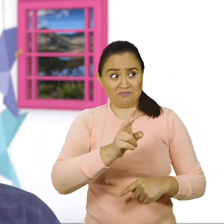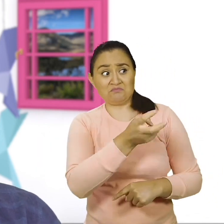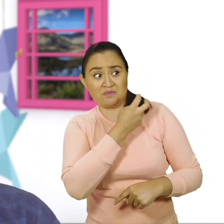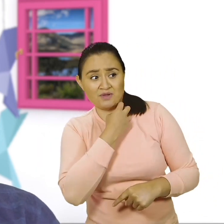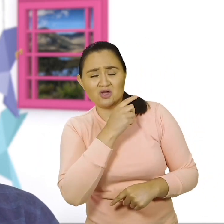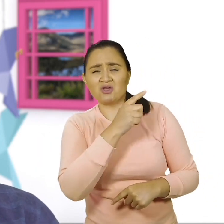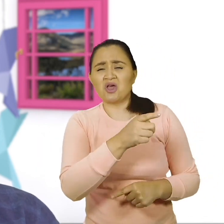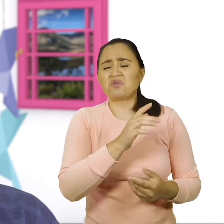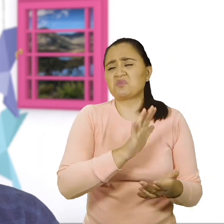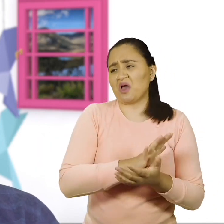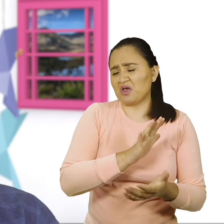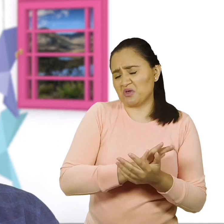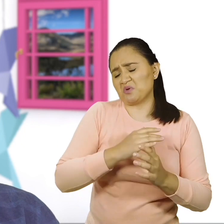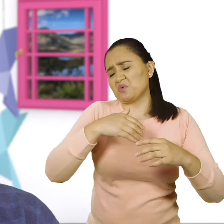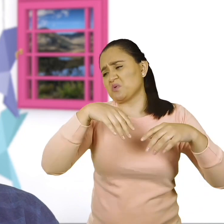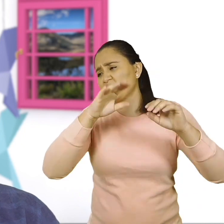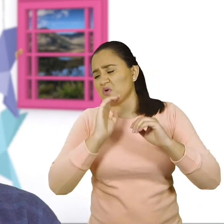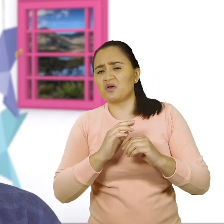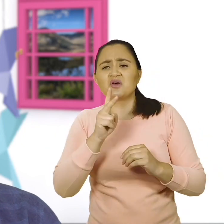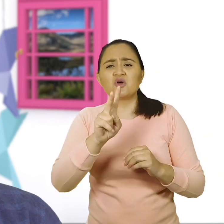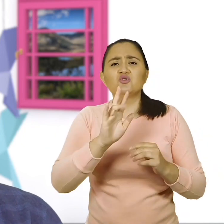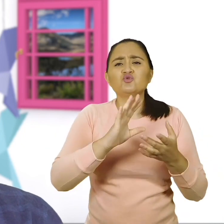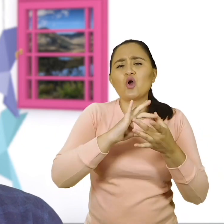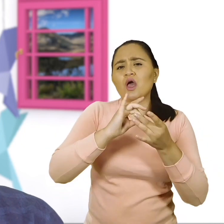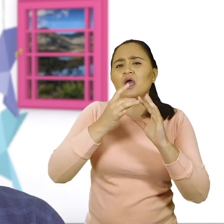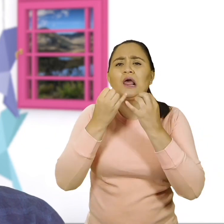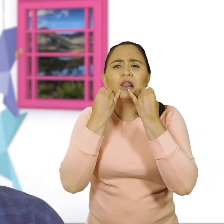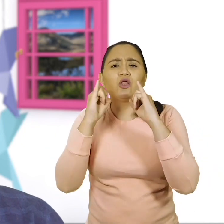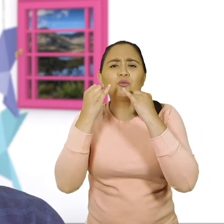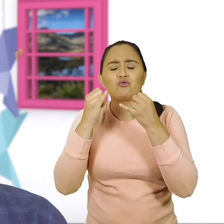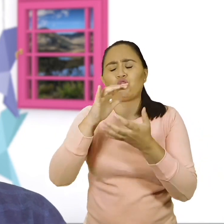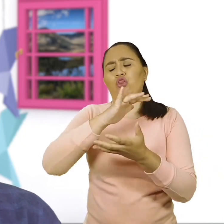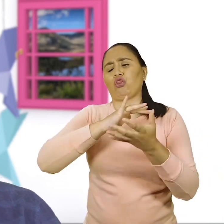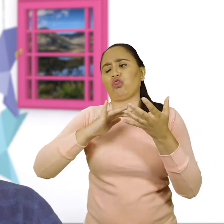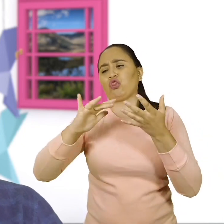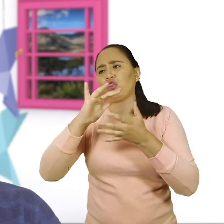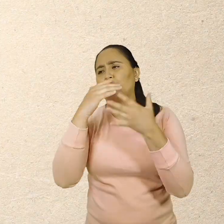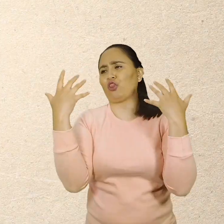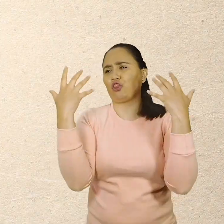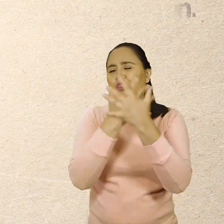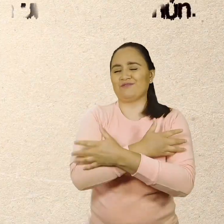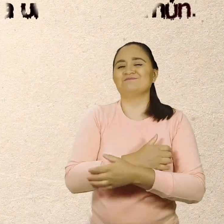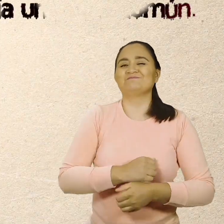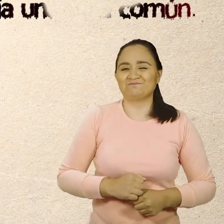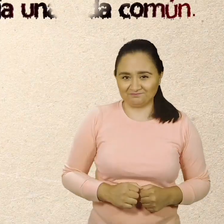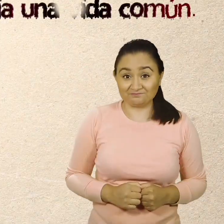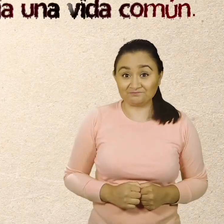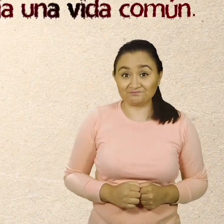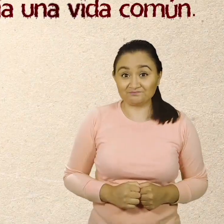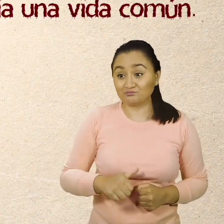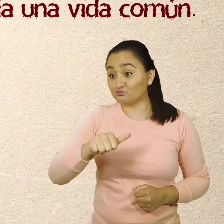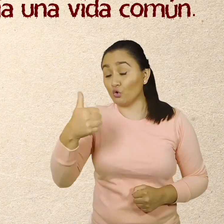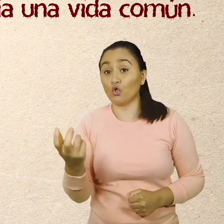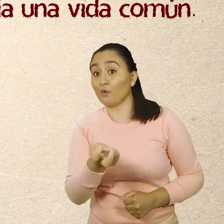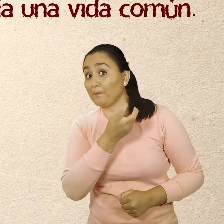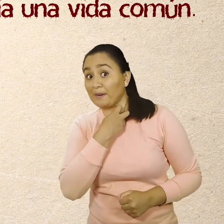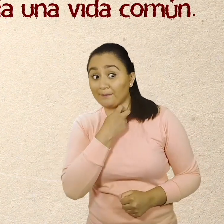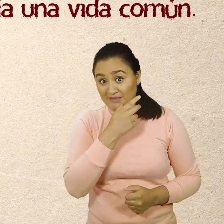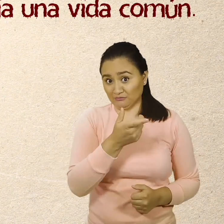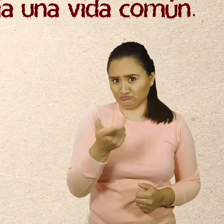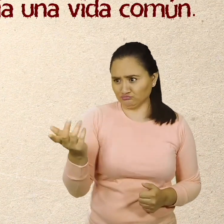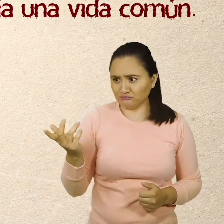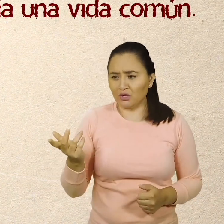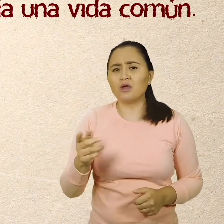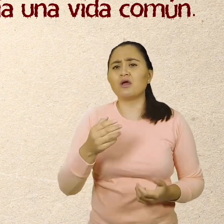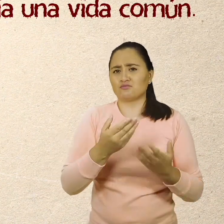sentido que ella atribuye a que mezcla el castellano con el rumano. Al igual que Vladimiro, hay muchos